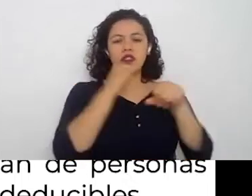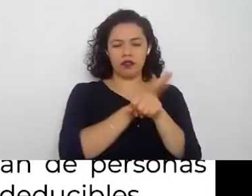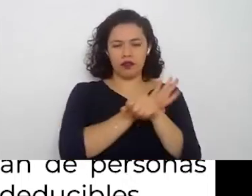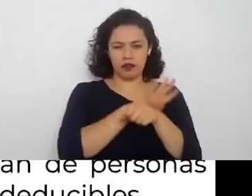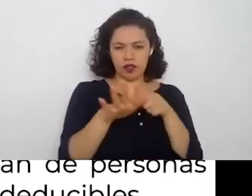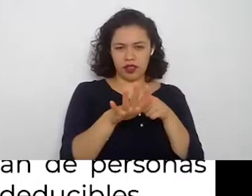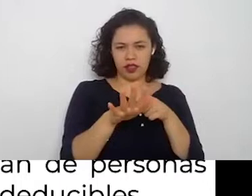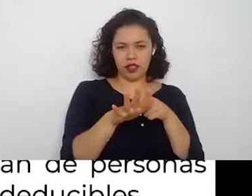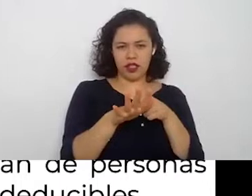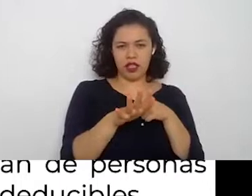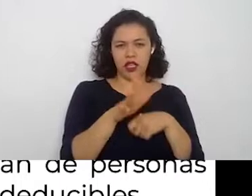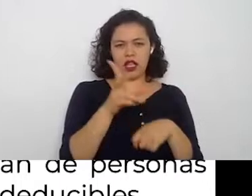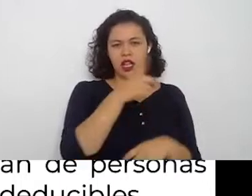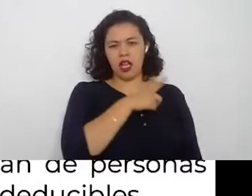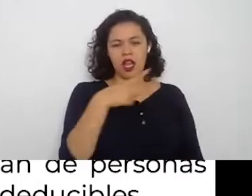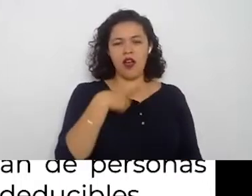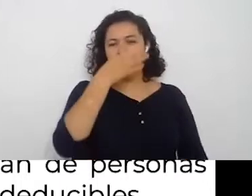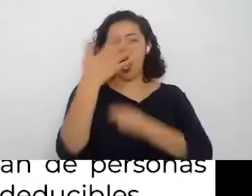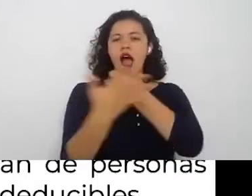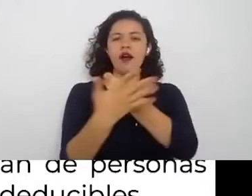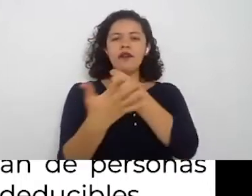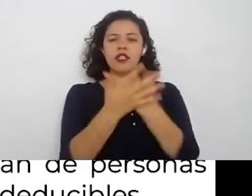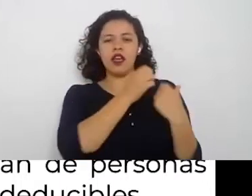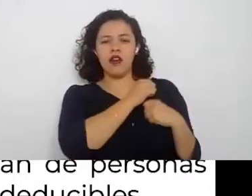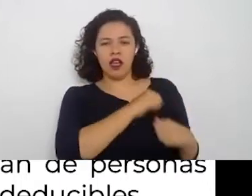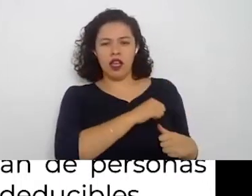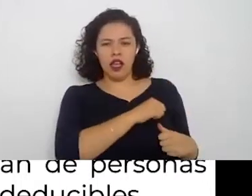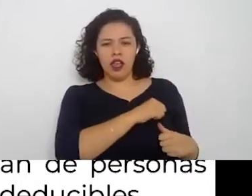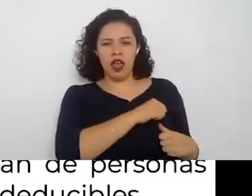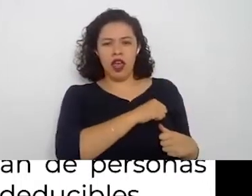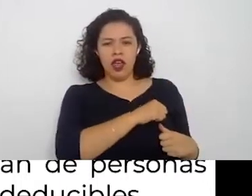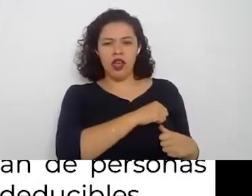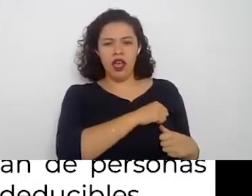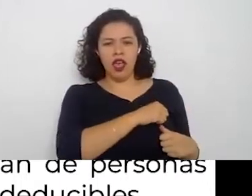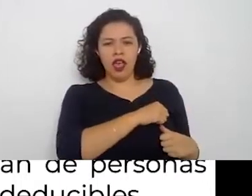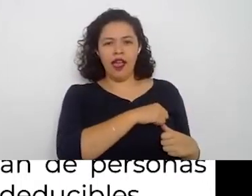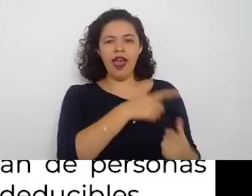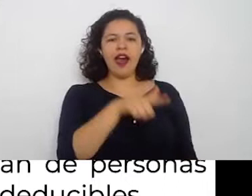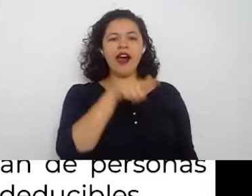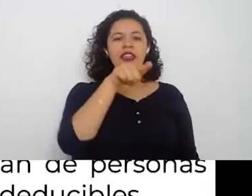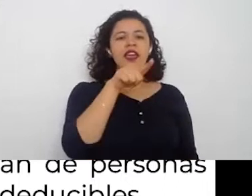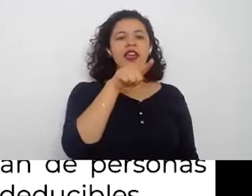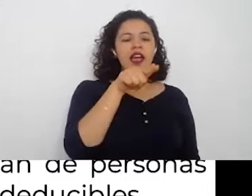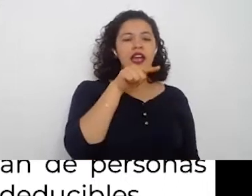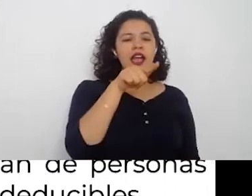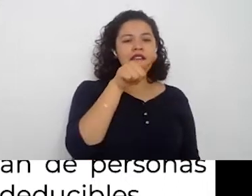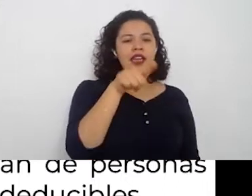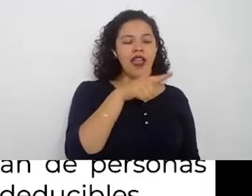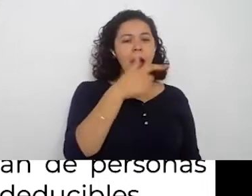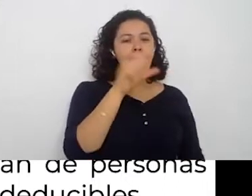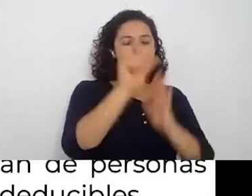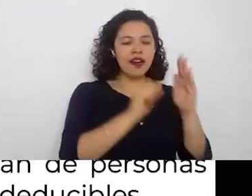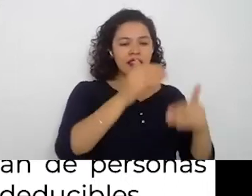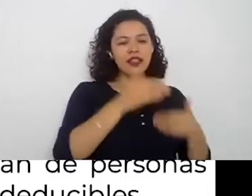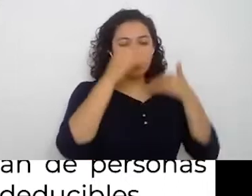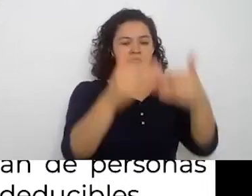de identificar es que informar a las autoridades el 17 de cada mes siguiente, ¿verdad? En que realizamos